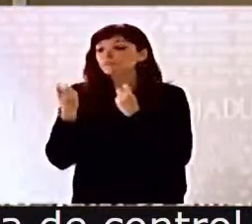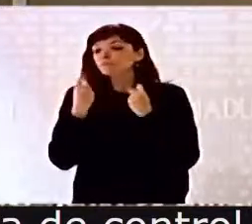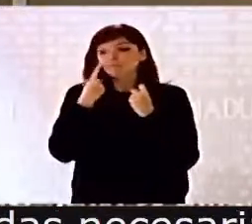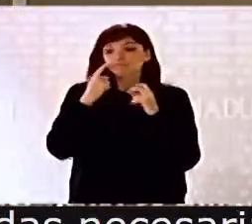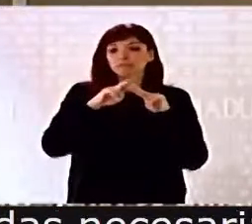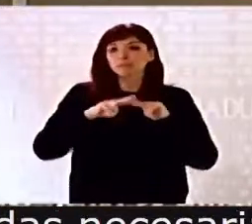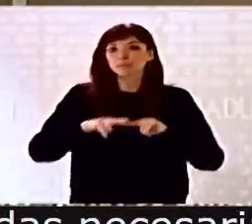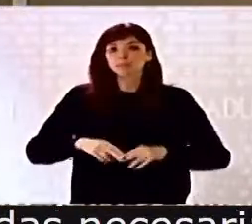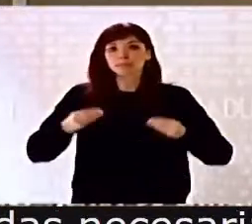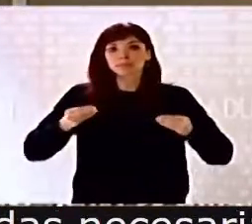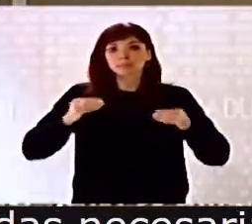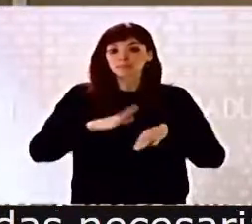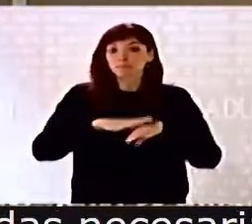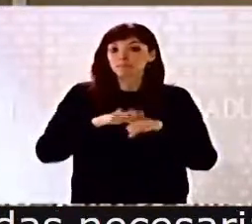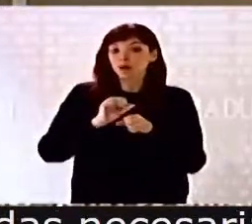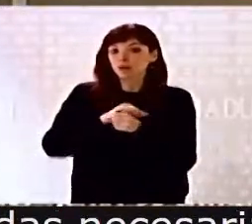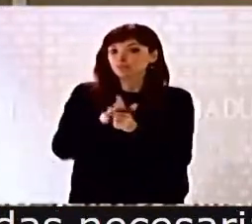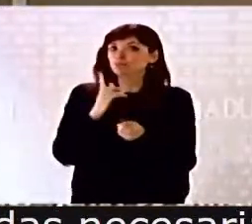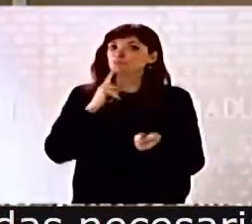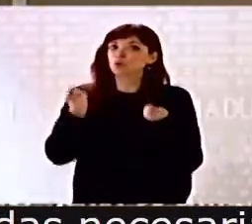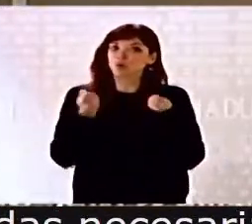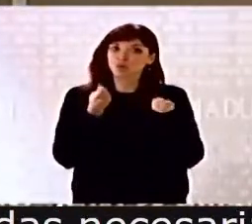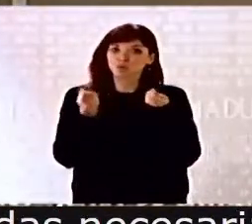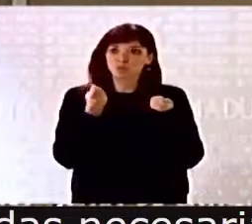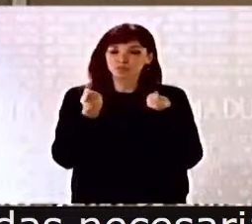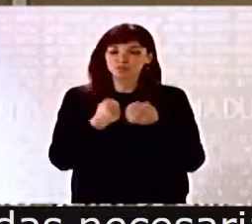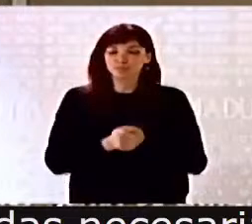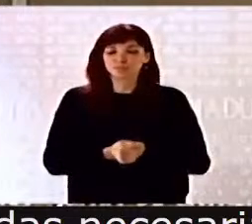para que esto se controle.